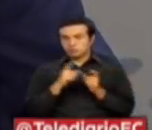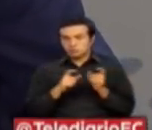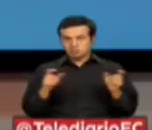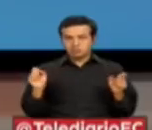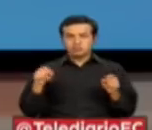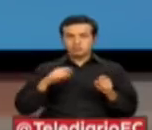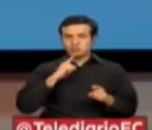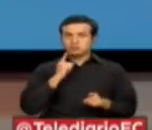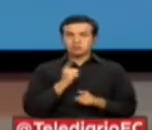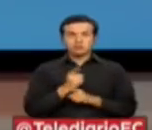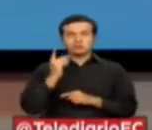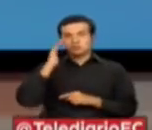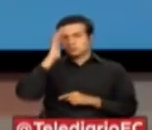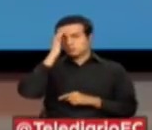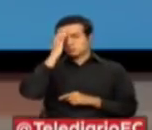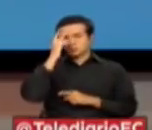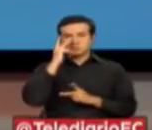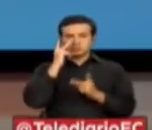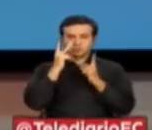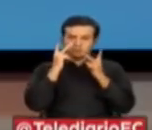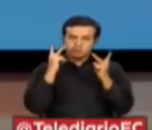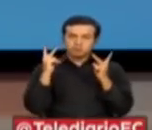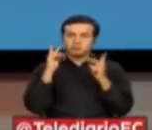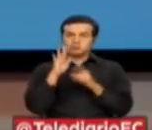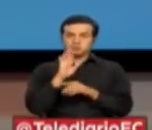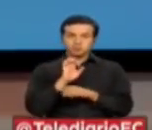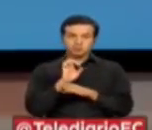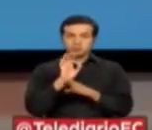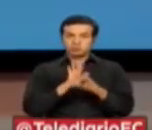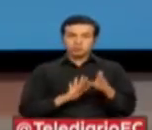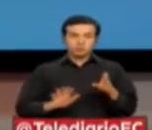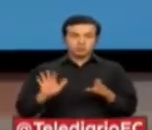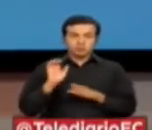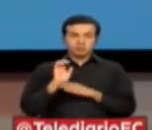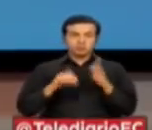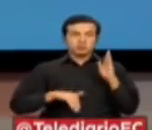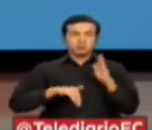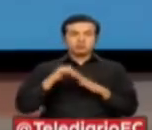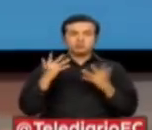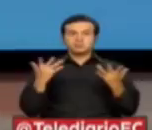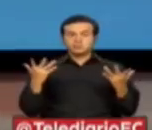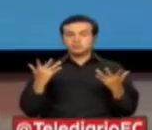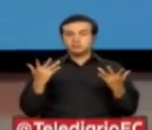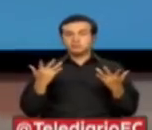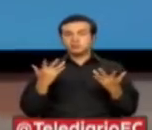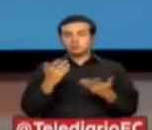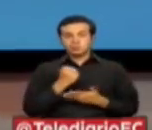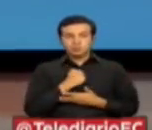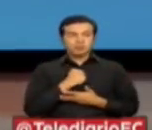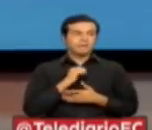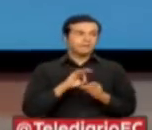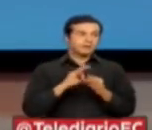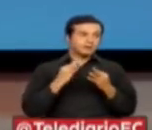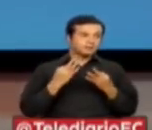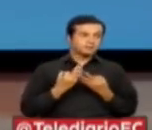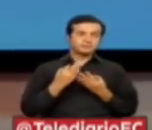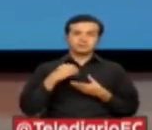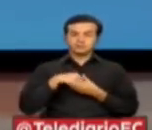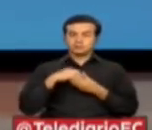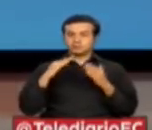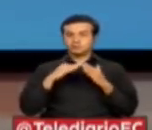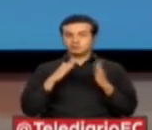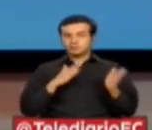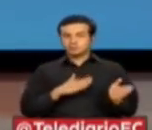personas. Claro, la preocupación evidentemente tiene que ver con el país, pero fundamentalmente con cómo está tu situación en casa, cómo está la situación en familia. Y ha